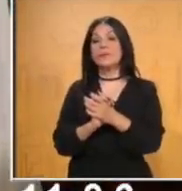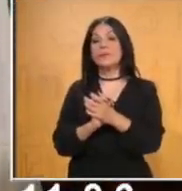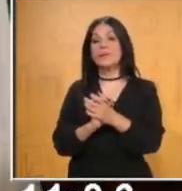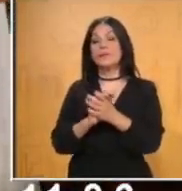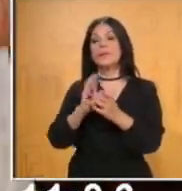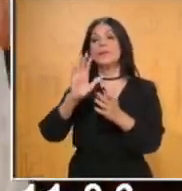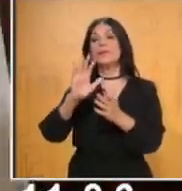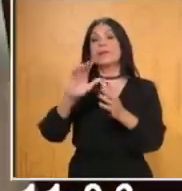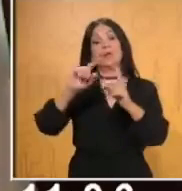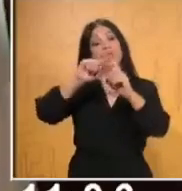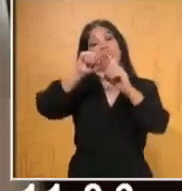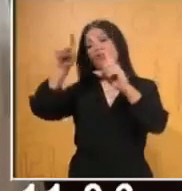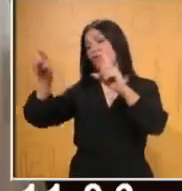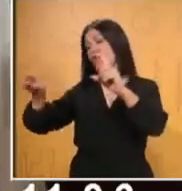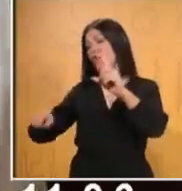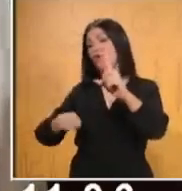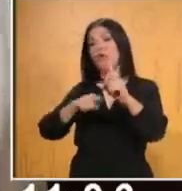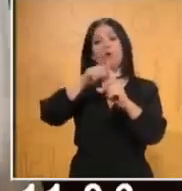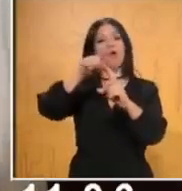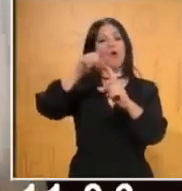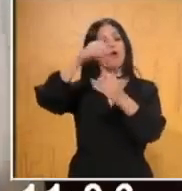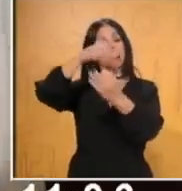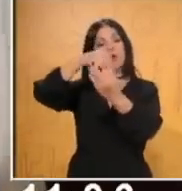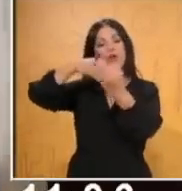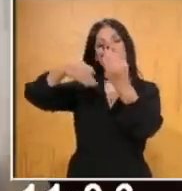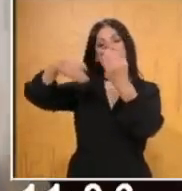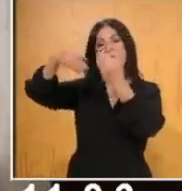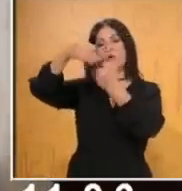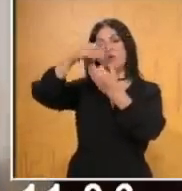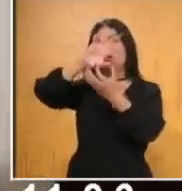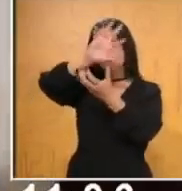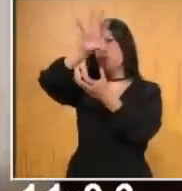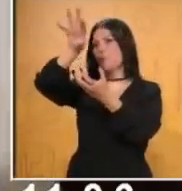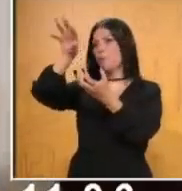mide 360 grados. ¿Estamos bien?